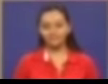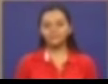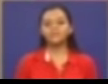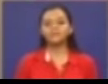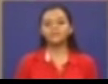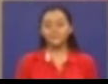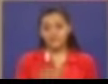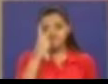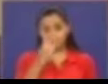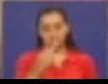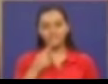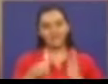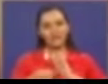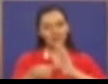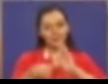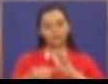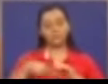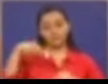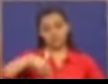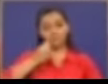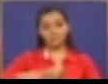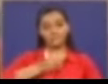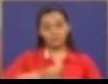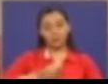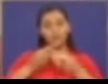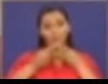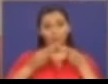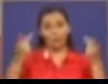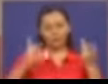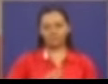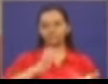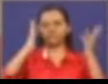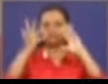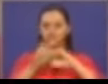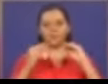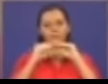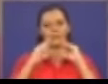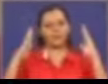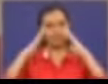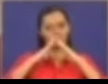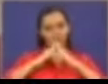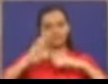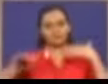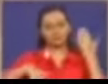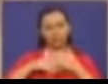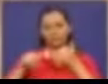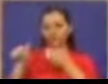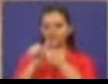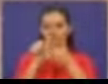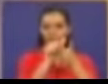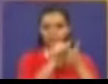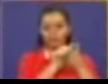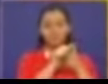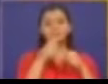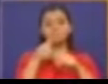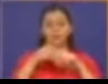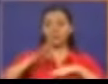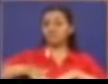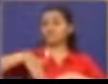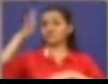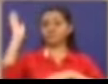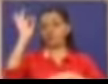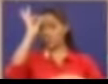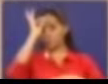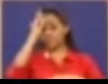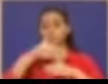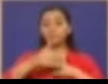Miren, esto es un buen ejemplo de cómo una obra pública va a revalorizar las casitas, los bienes inmuebles alrededor. Probablemente con tremendo hospital, la gente que